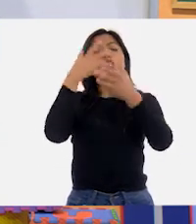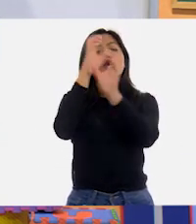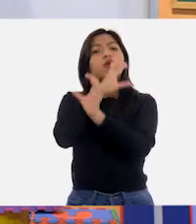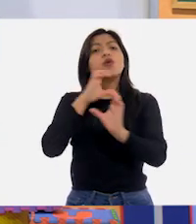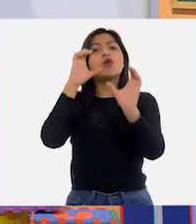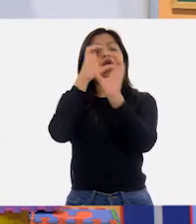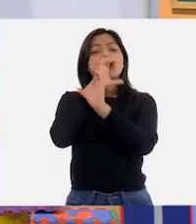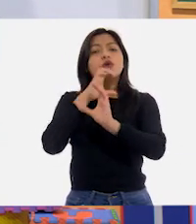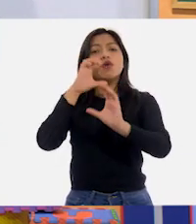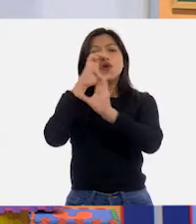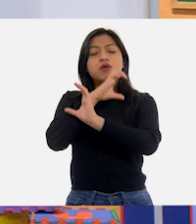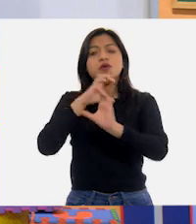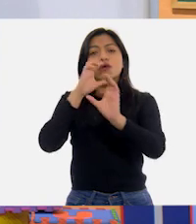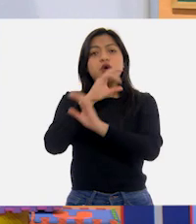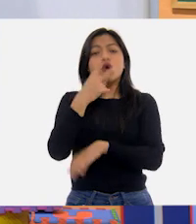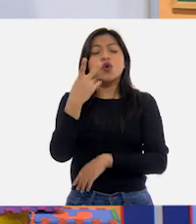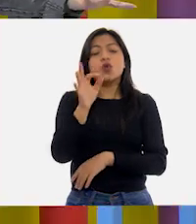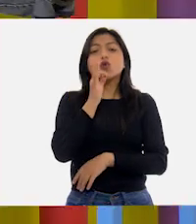minutitos.